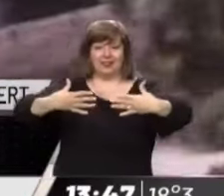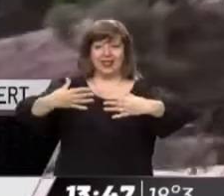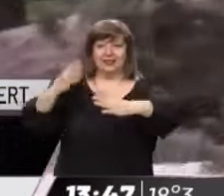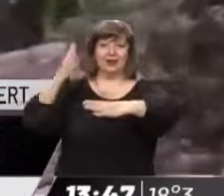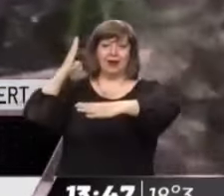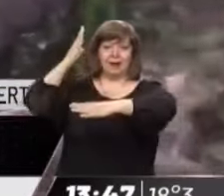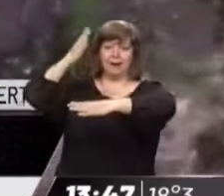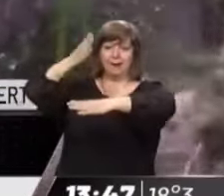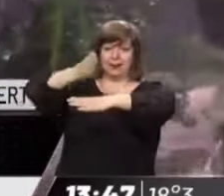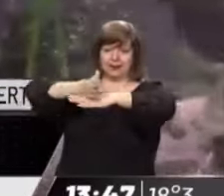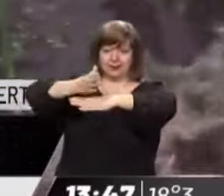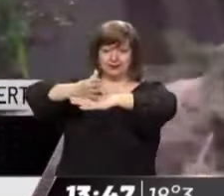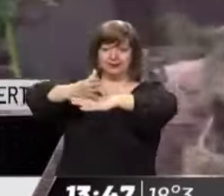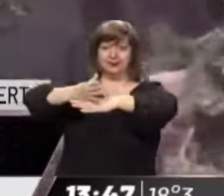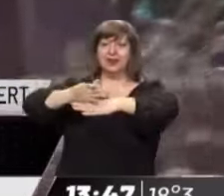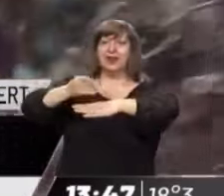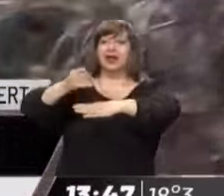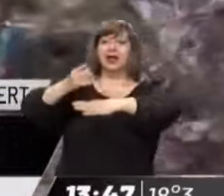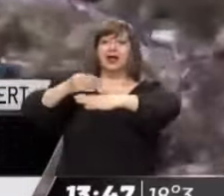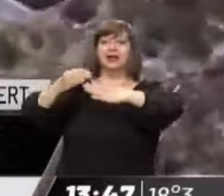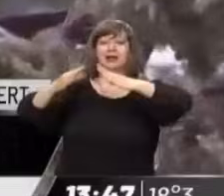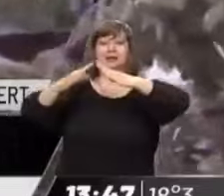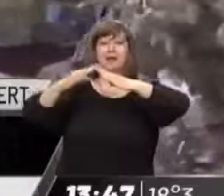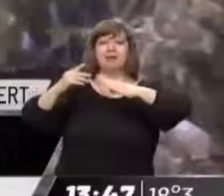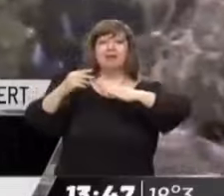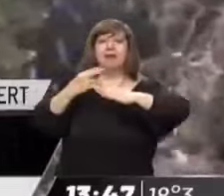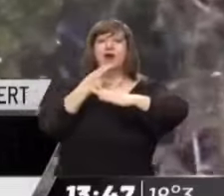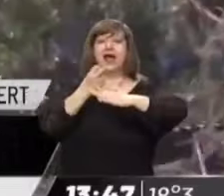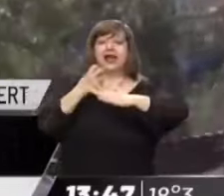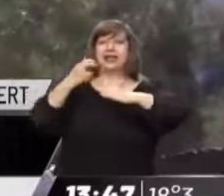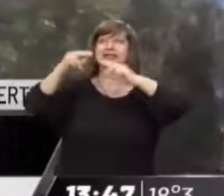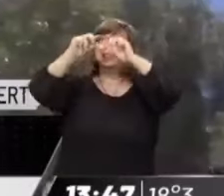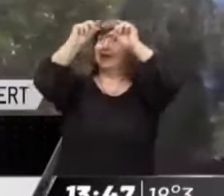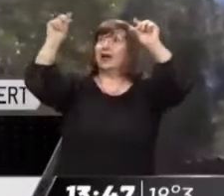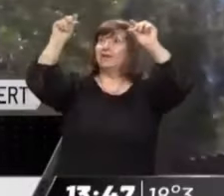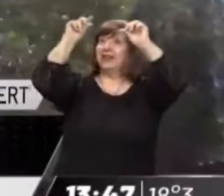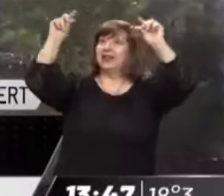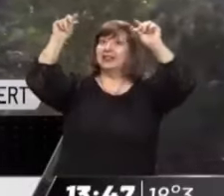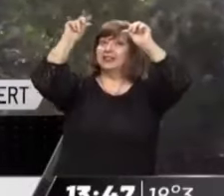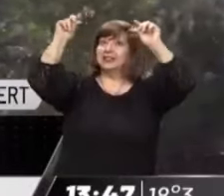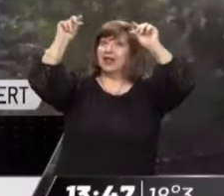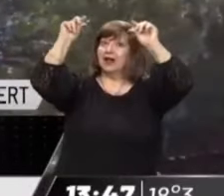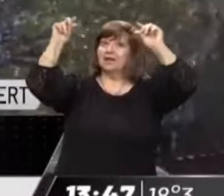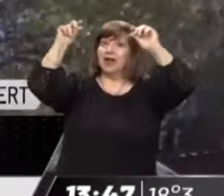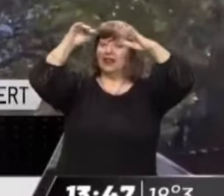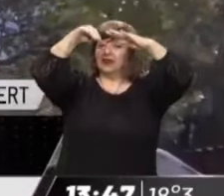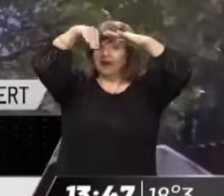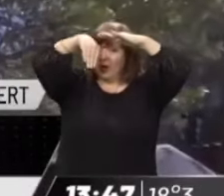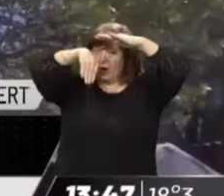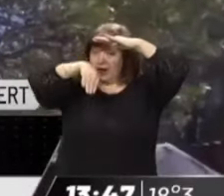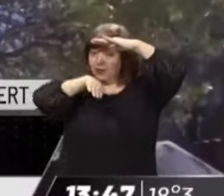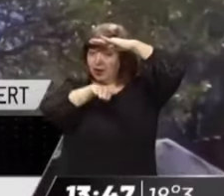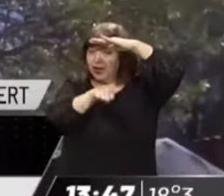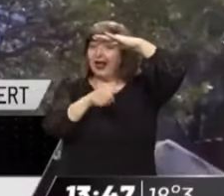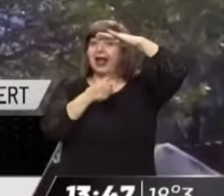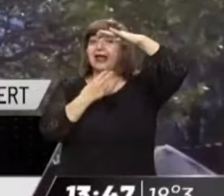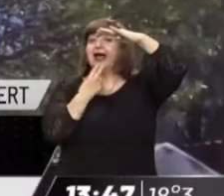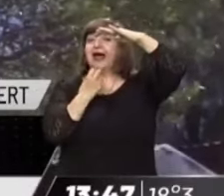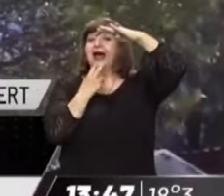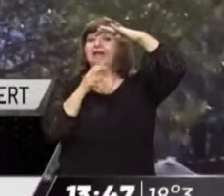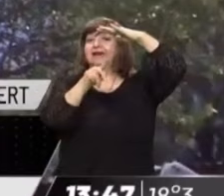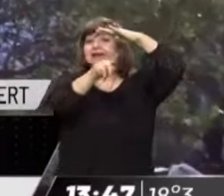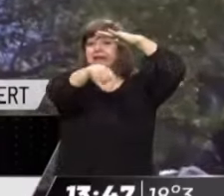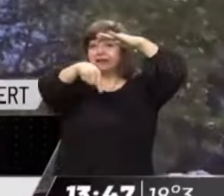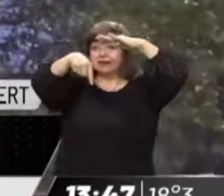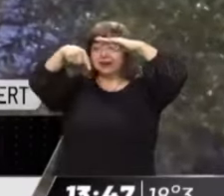cayó sino que Miren el árbol se cayó sobre el tendido eléctrico es decir que por debajo del árbol de este pino están pasando